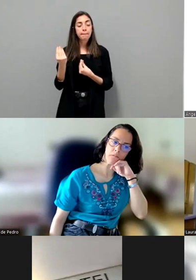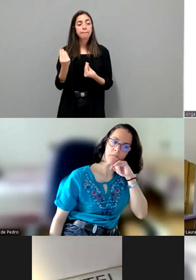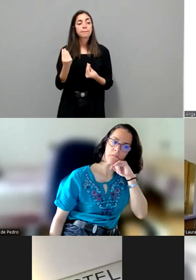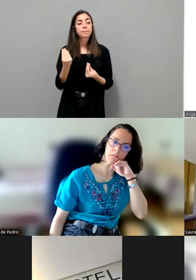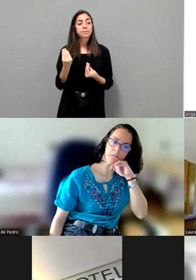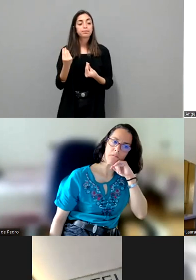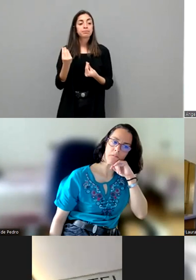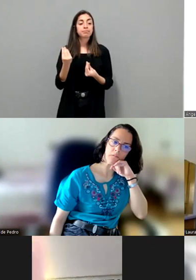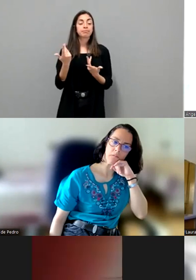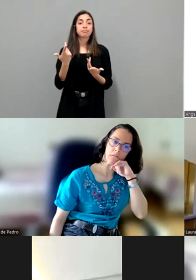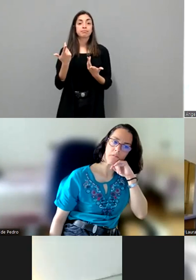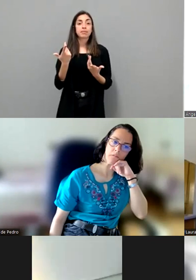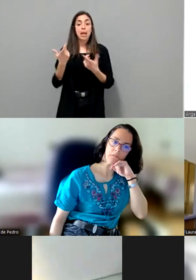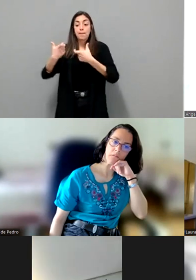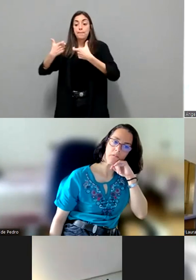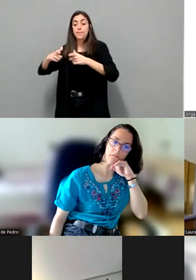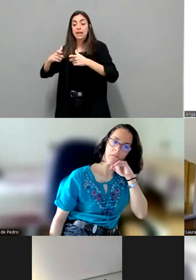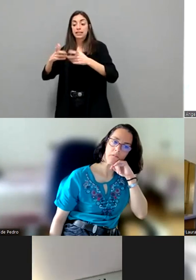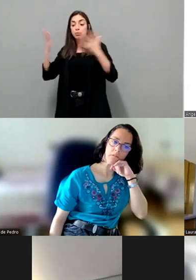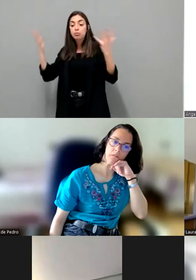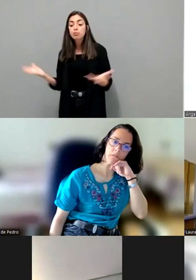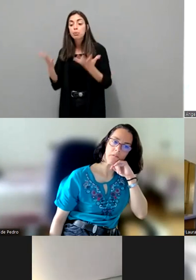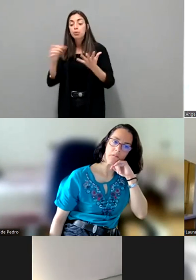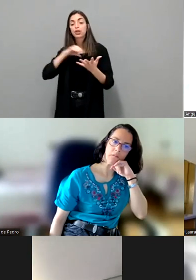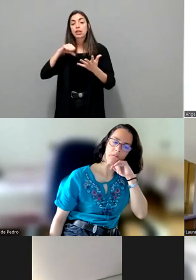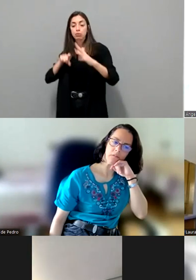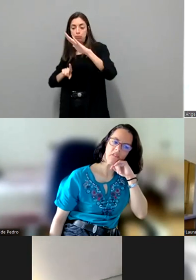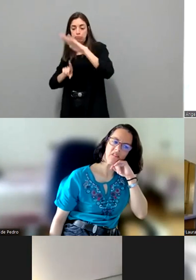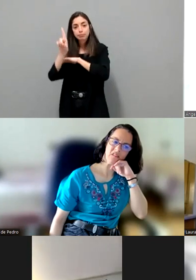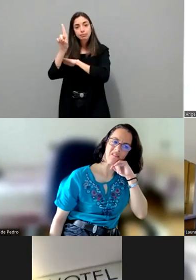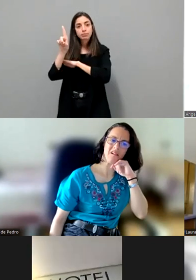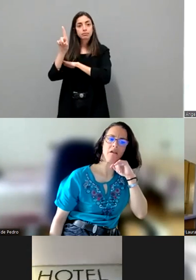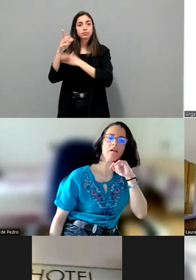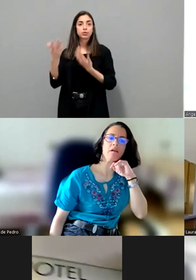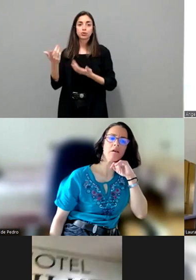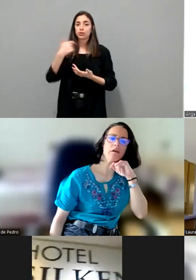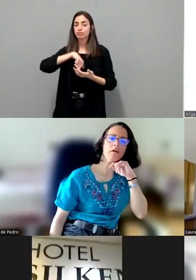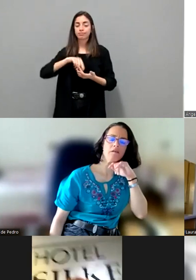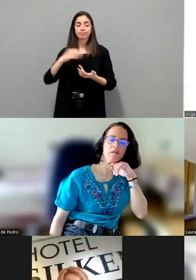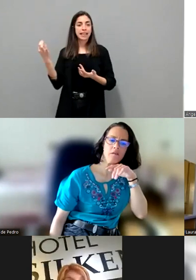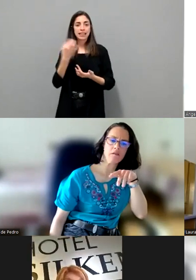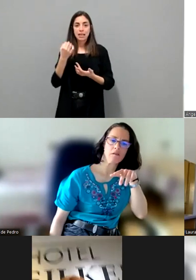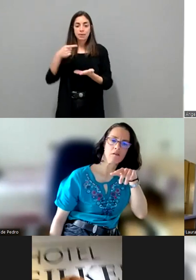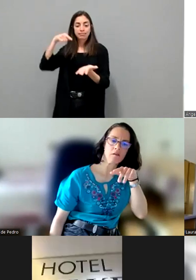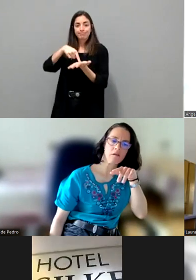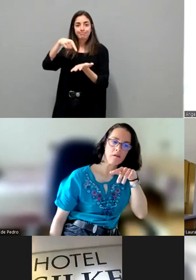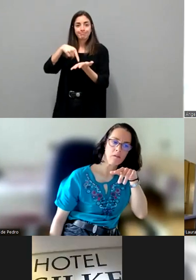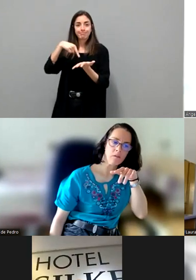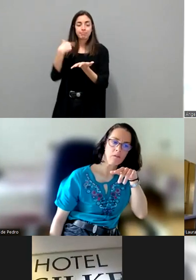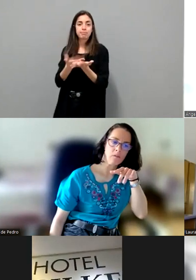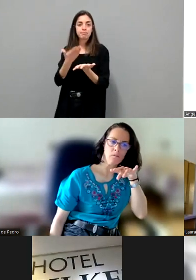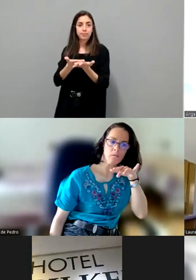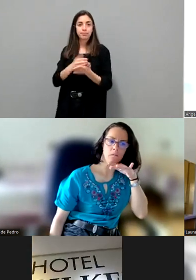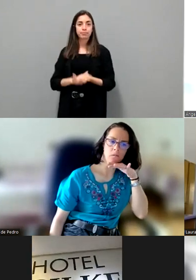Sobre todo desarrollar la parte de promoción de la autonomía, pues tendremos que estar ahí, ¿no? Con vuestras demandas. En